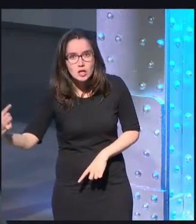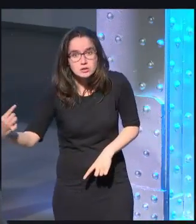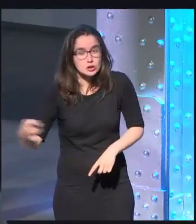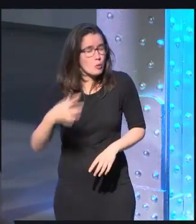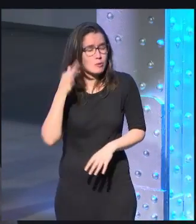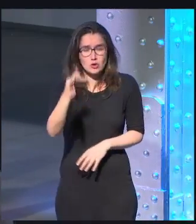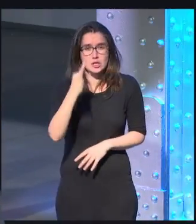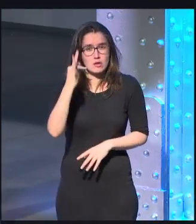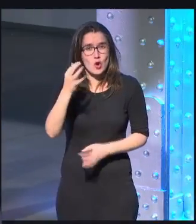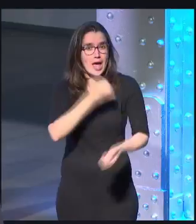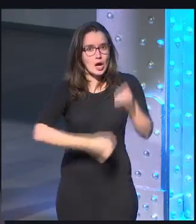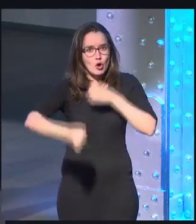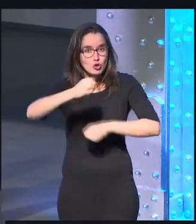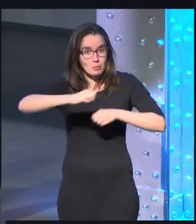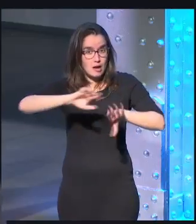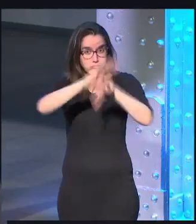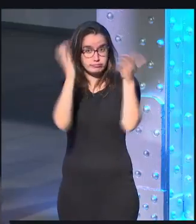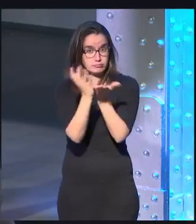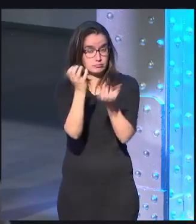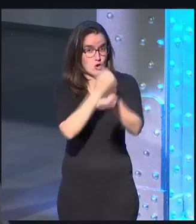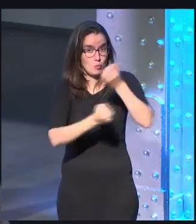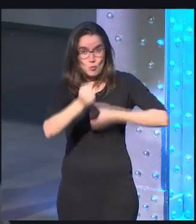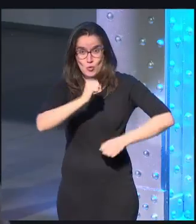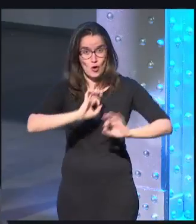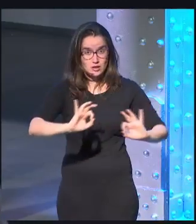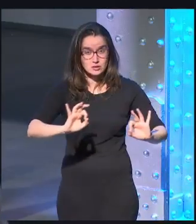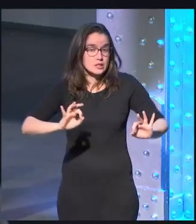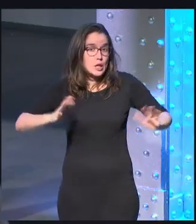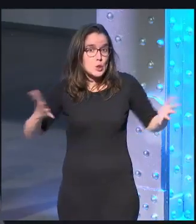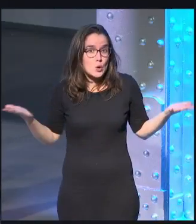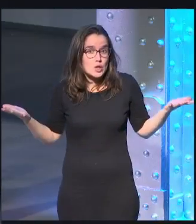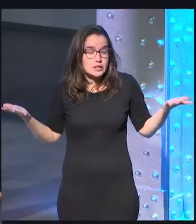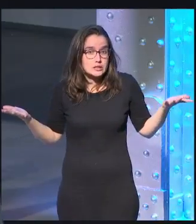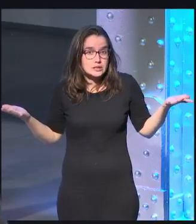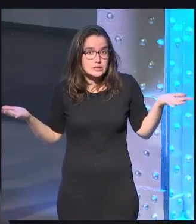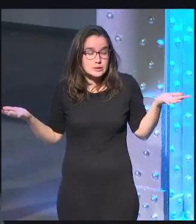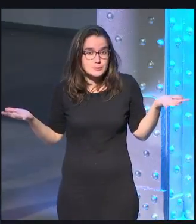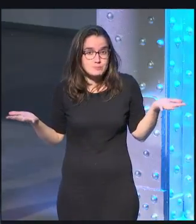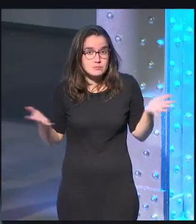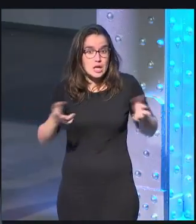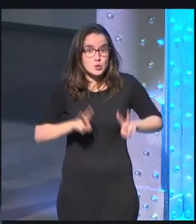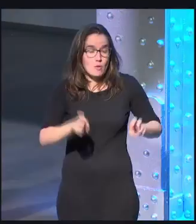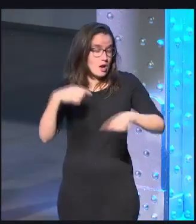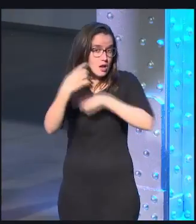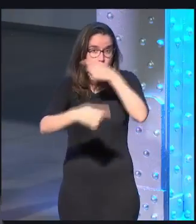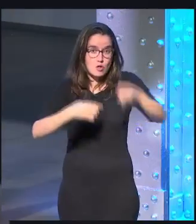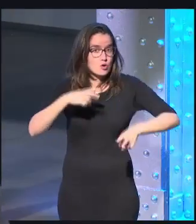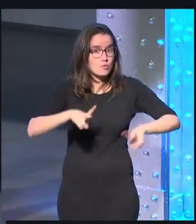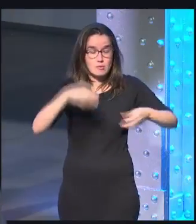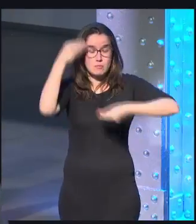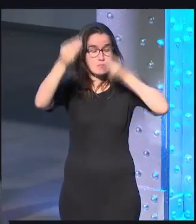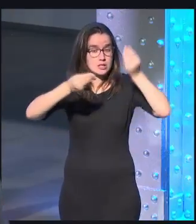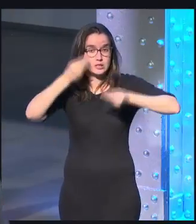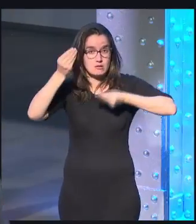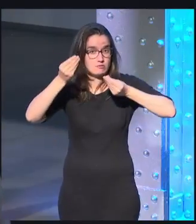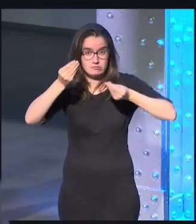muy positivo. La economía está globalizada y como tal es lo que. Las nuevas generaciones piensan en eso,